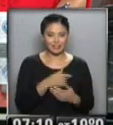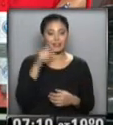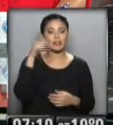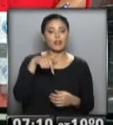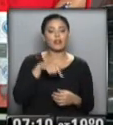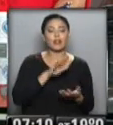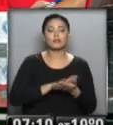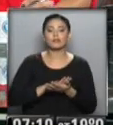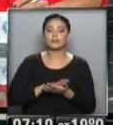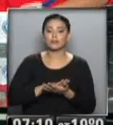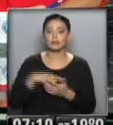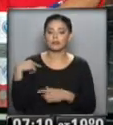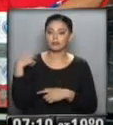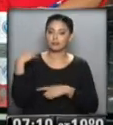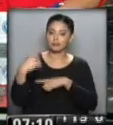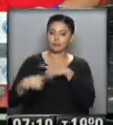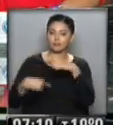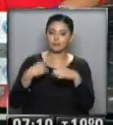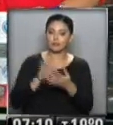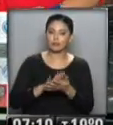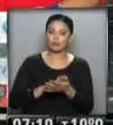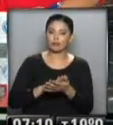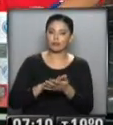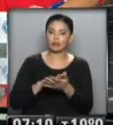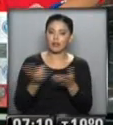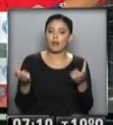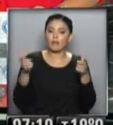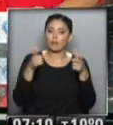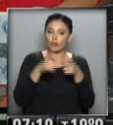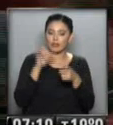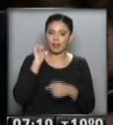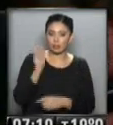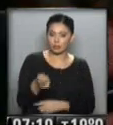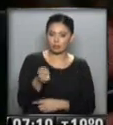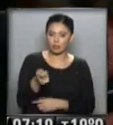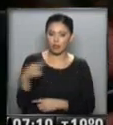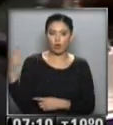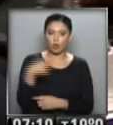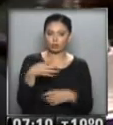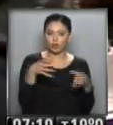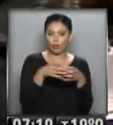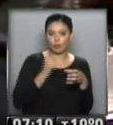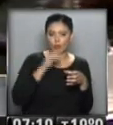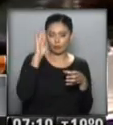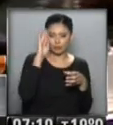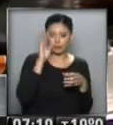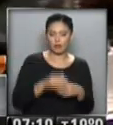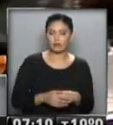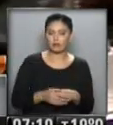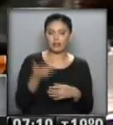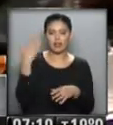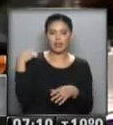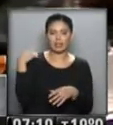vamos también a estar hablando a lo largo de esta mañana de las audiencias del histórico juicio a las juntas militares luego de la última